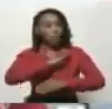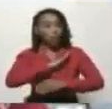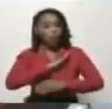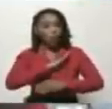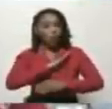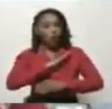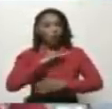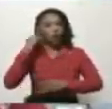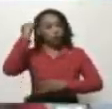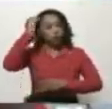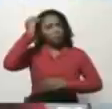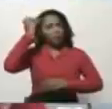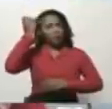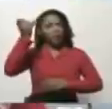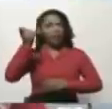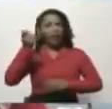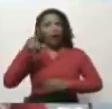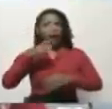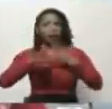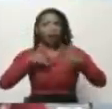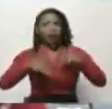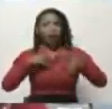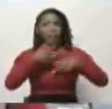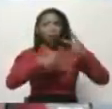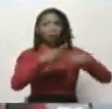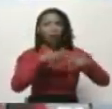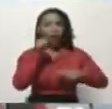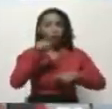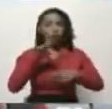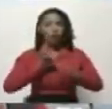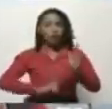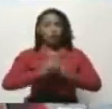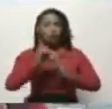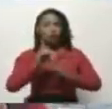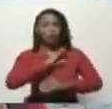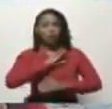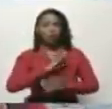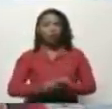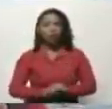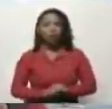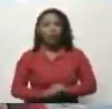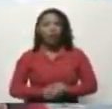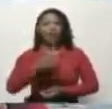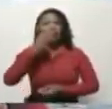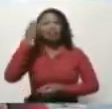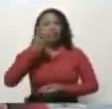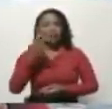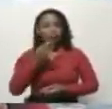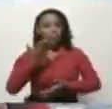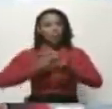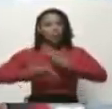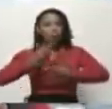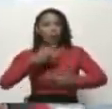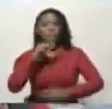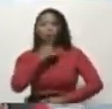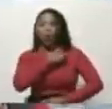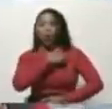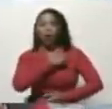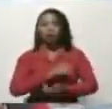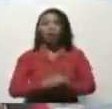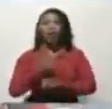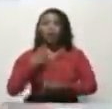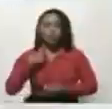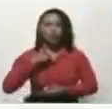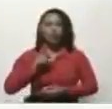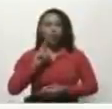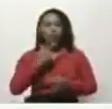ocio creador hasta la actividad productiva que tú desarrolles. De verdadera cooperación moral. Yo tenía un